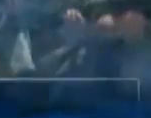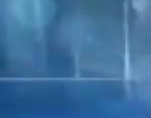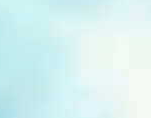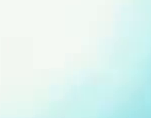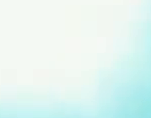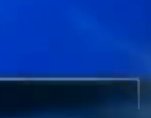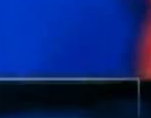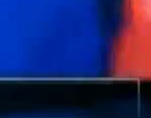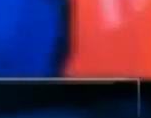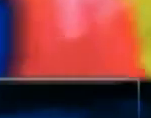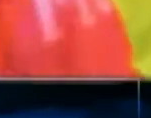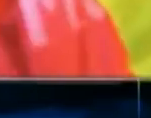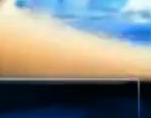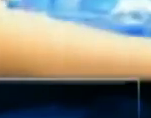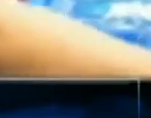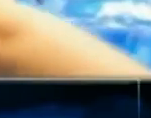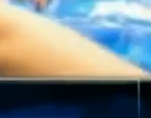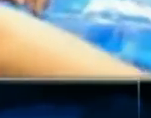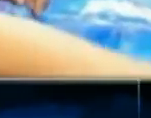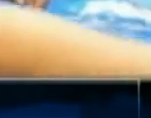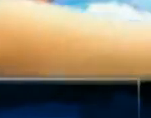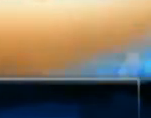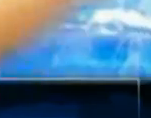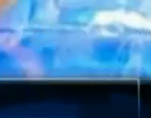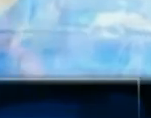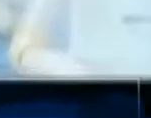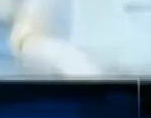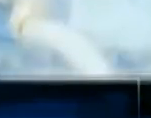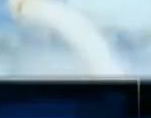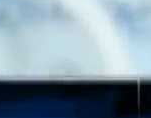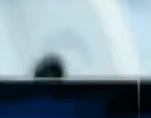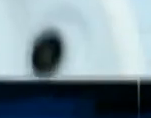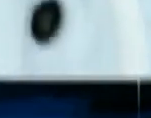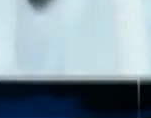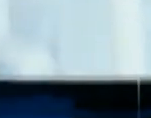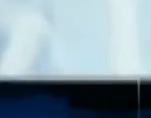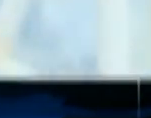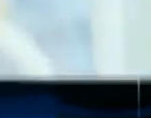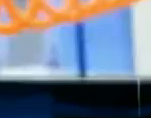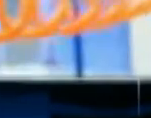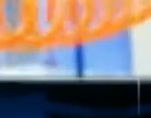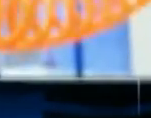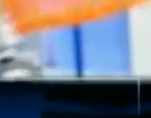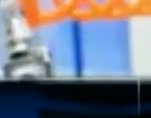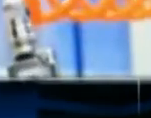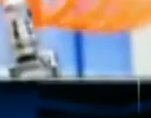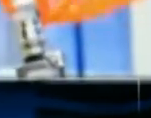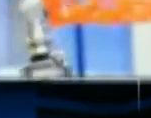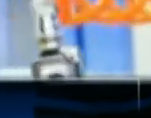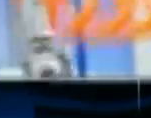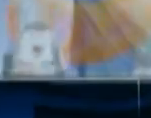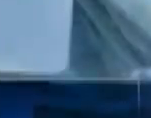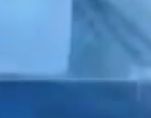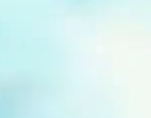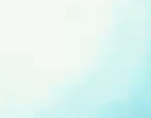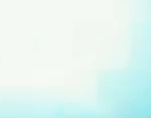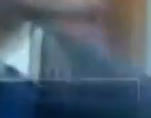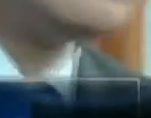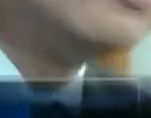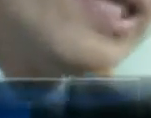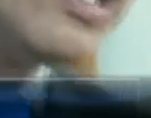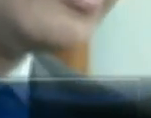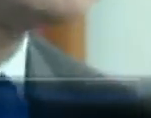dicha ley unión europea aprobó cronograma para la suscripción del protocolo de adhesión de ecuador al acuerdo multipartes